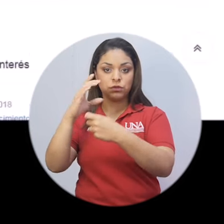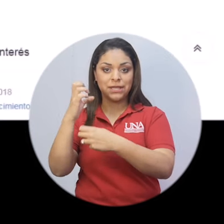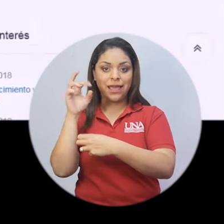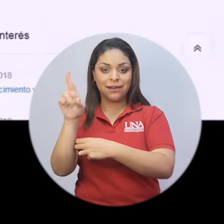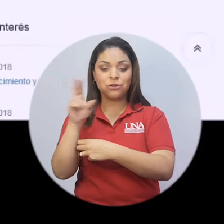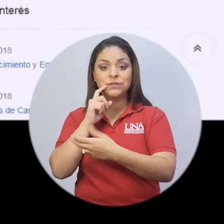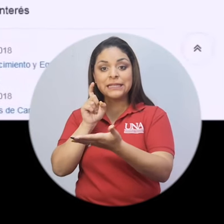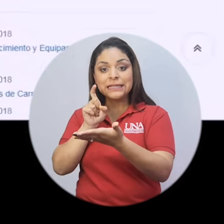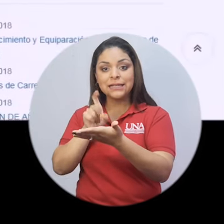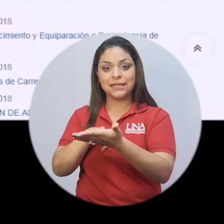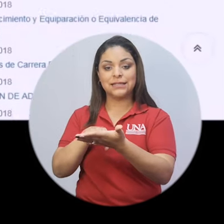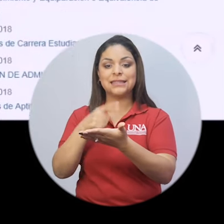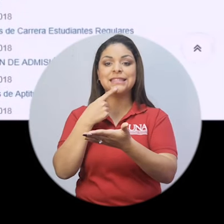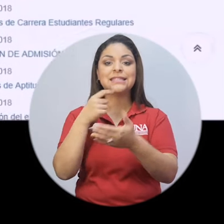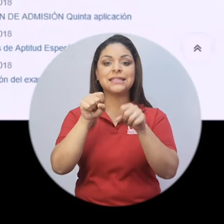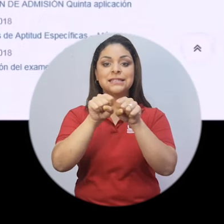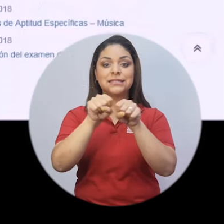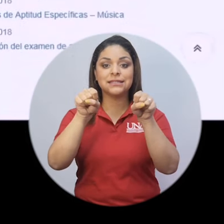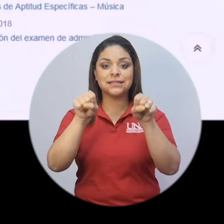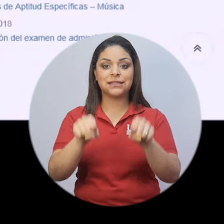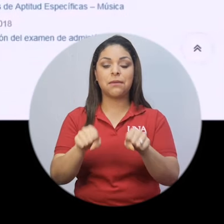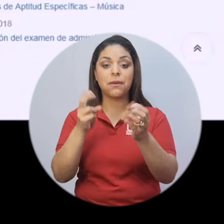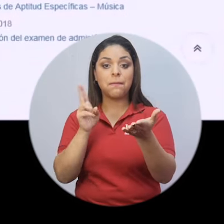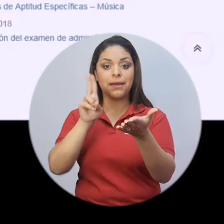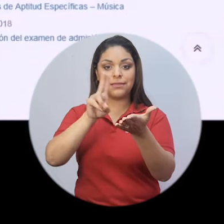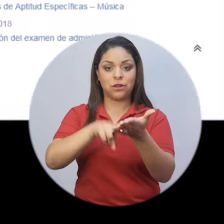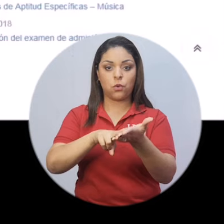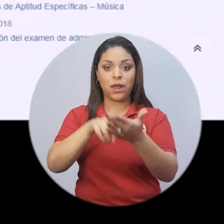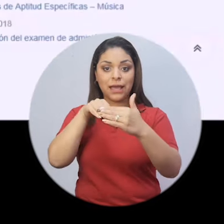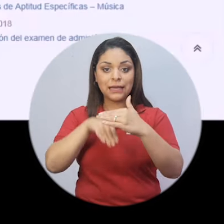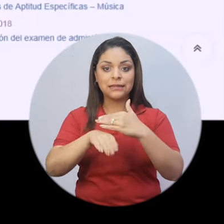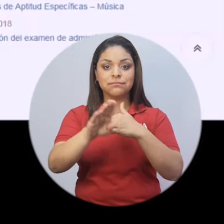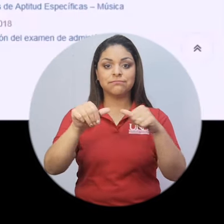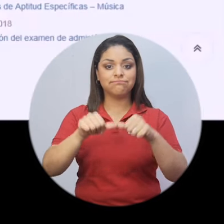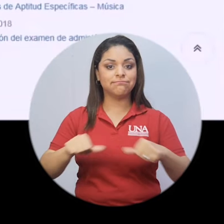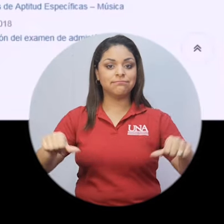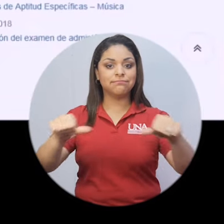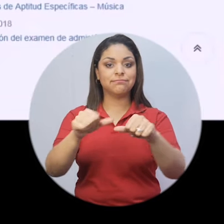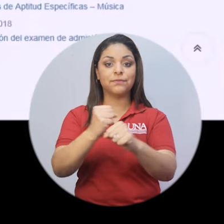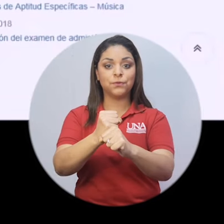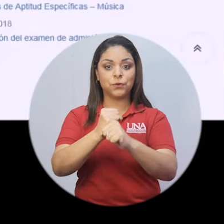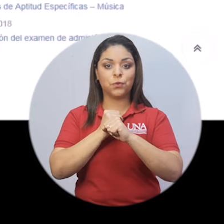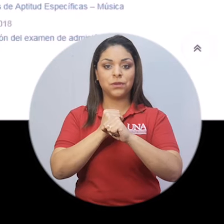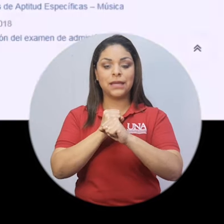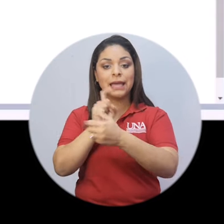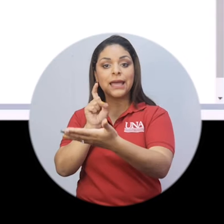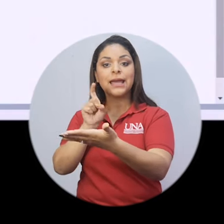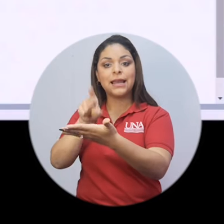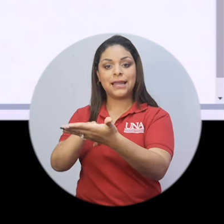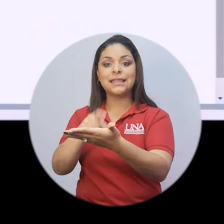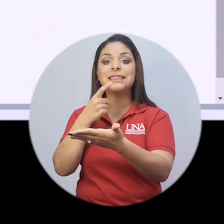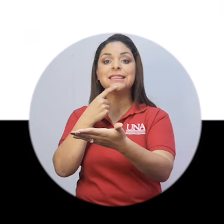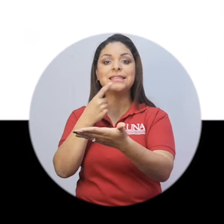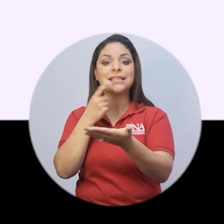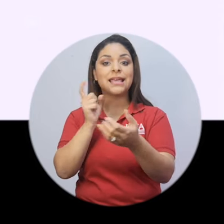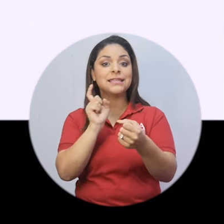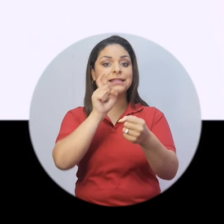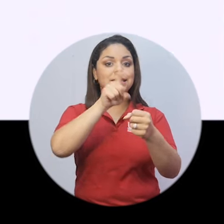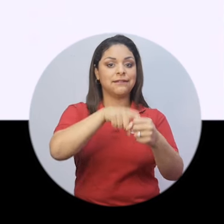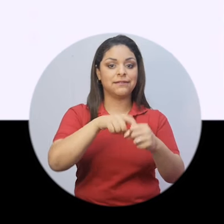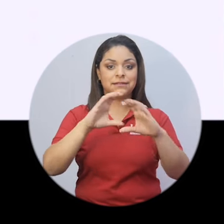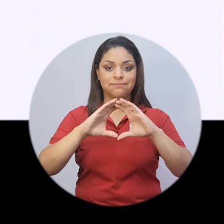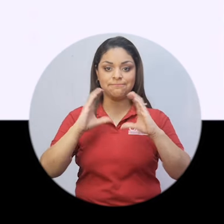www.registro.una.ac.cr. Hace clic en la opción Sistema de matrícula, Ingresar a área segura. Hace clic sobre la